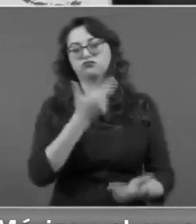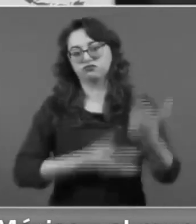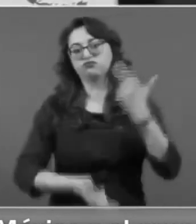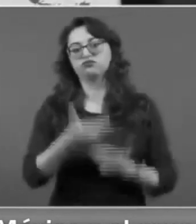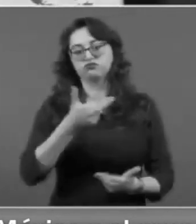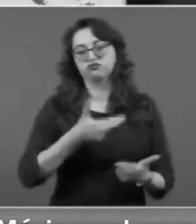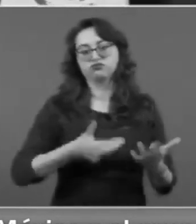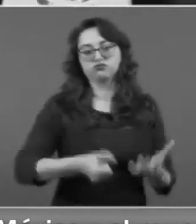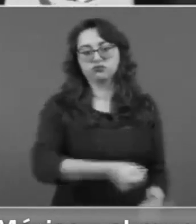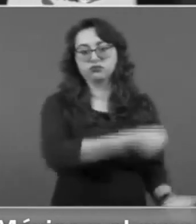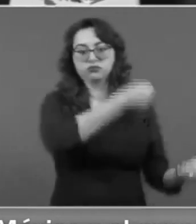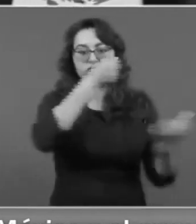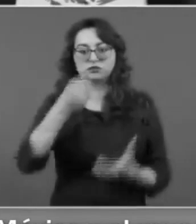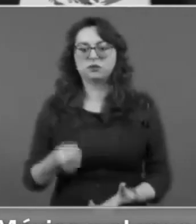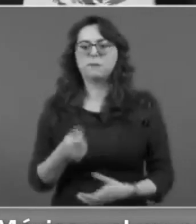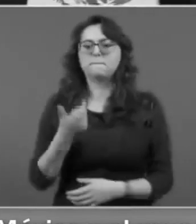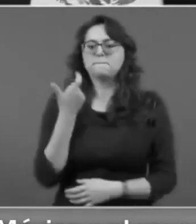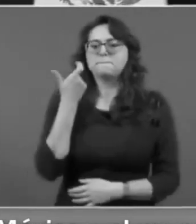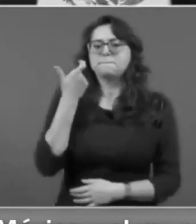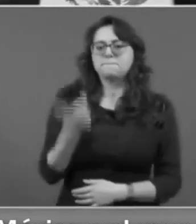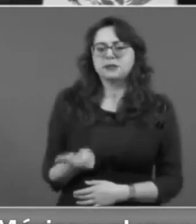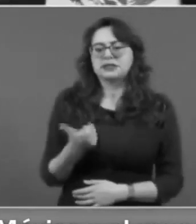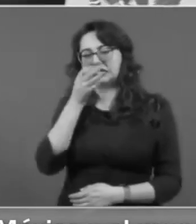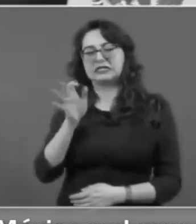246,134,000 dólares, que en pesos mexicanos son casi